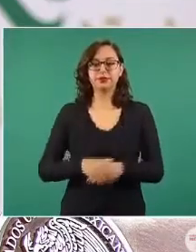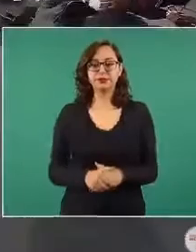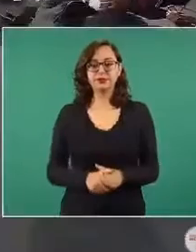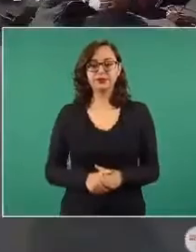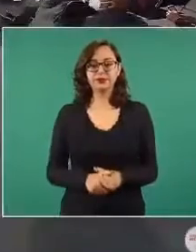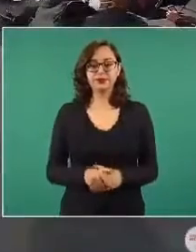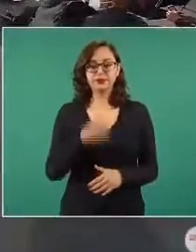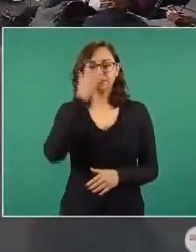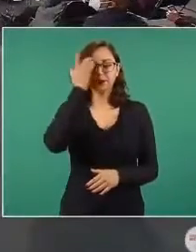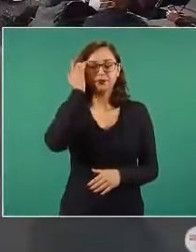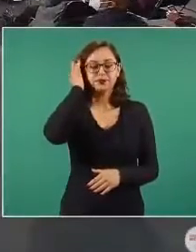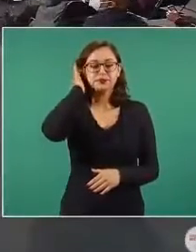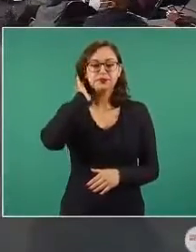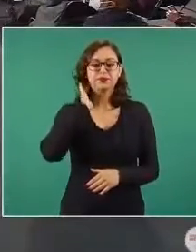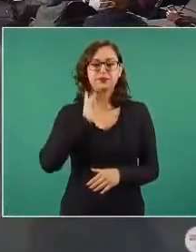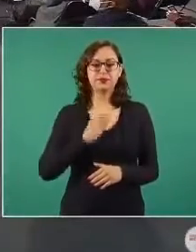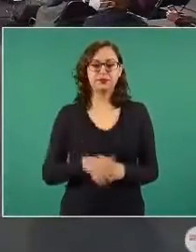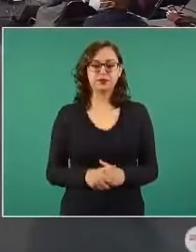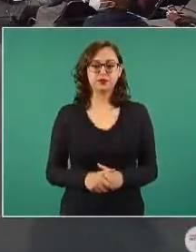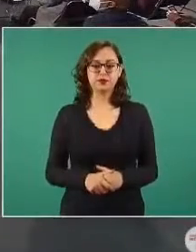avanzar. Gracias.